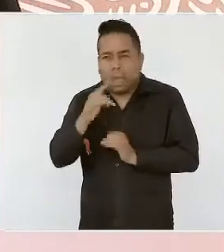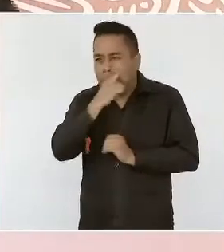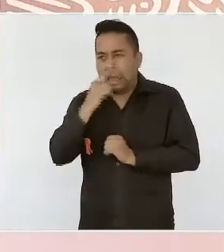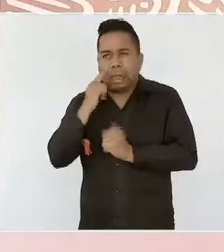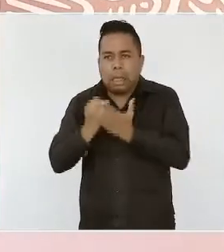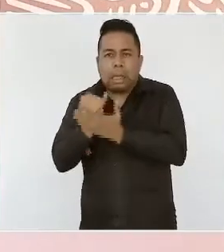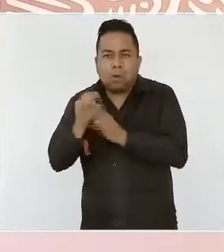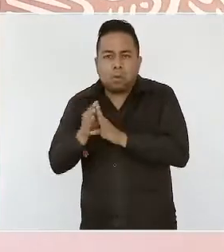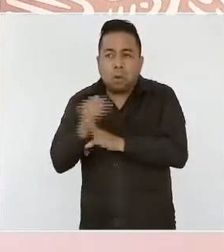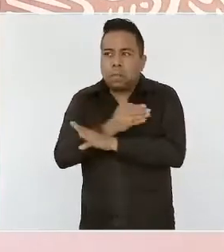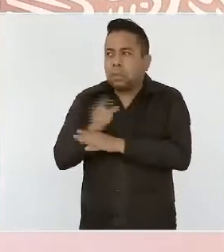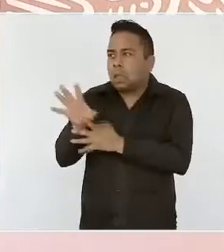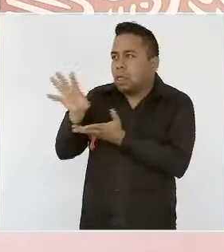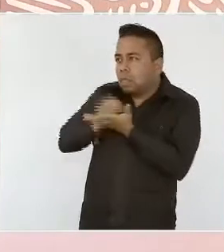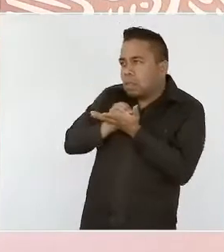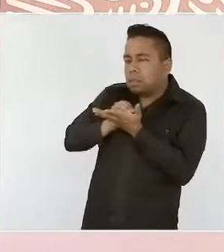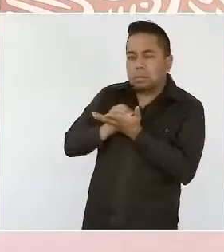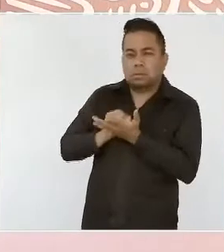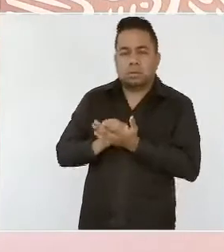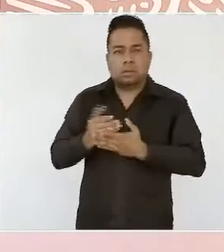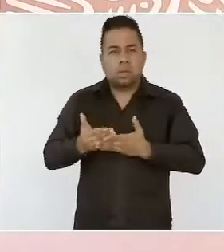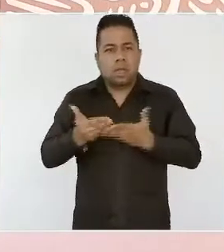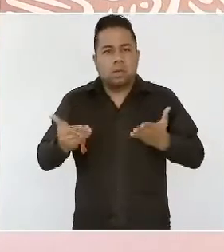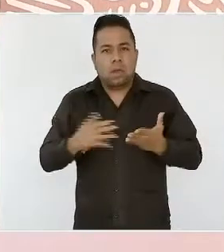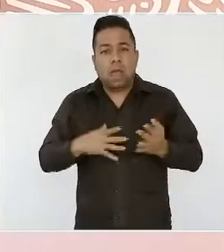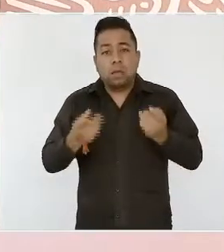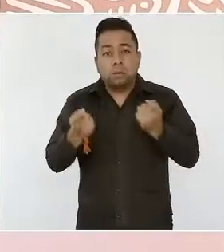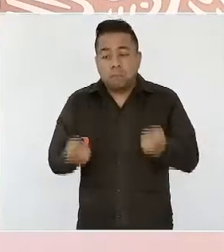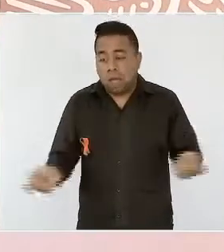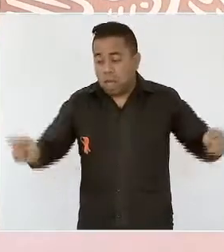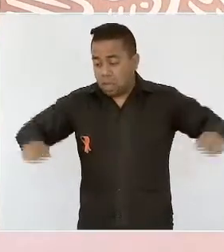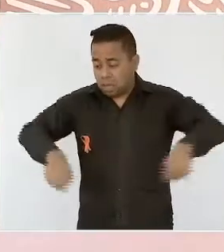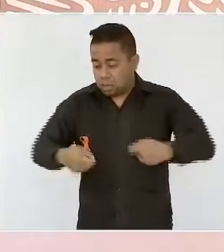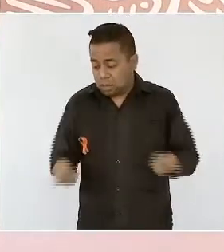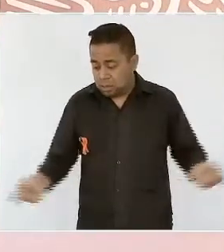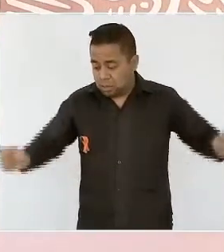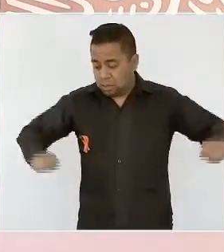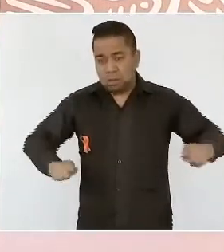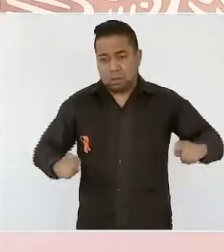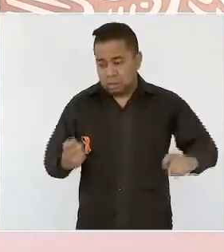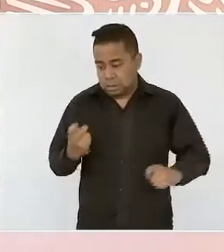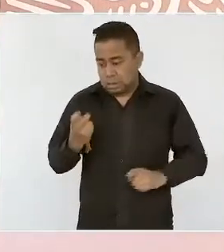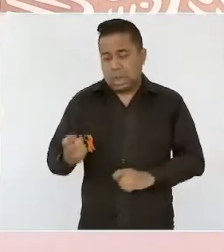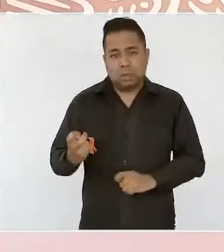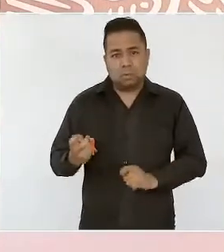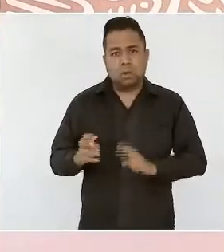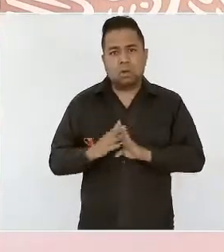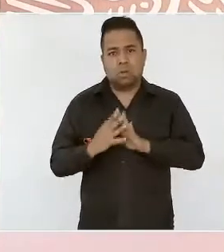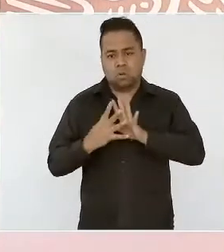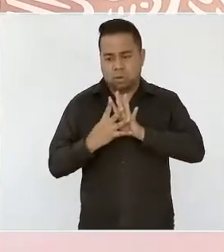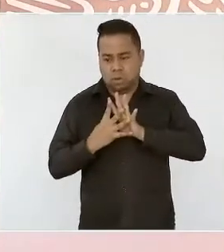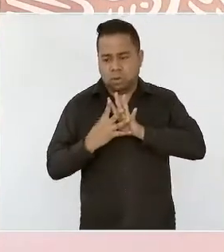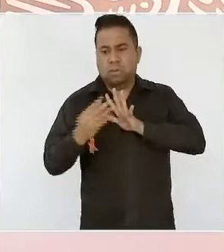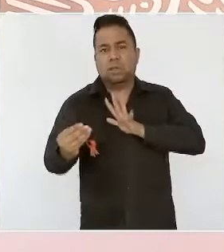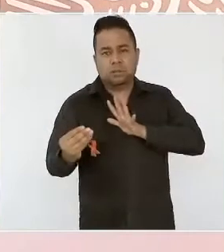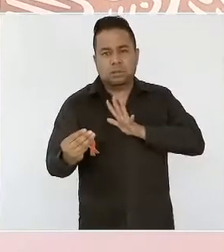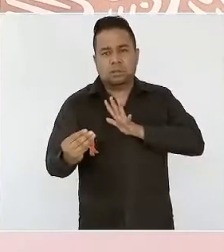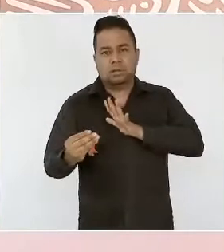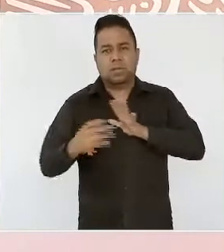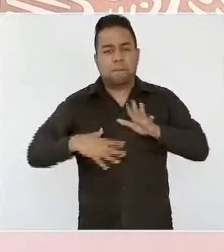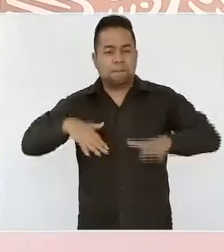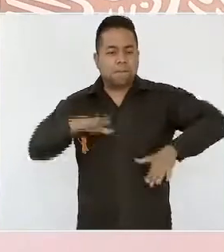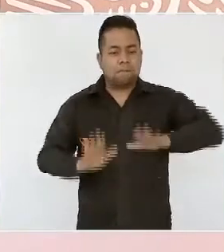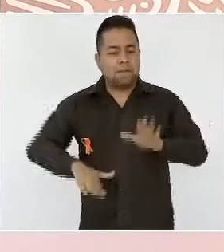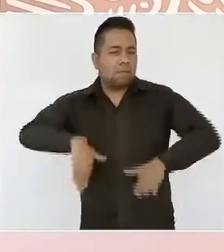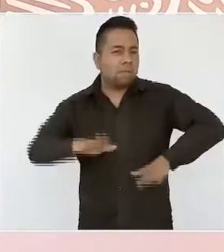imitación. Ahora que estuvo el baile, pues también el baile se da a partir de la imitación, ¿no? El zapateado